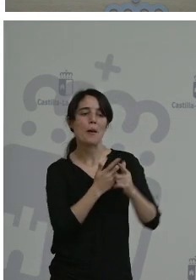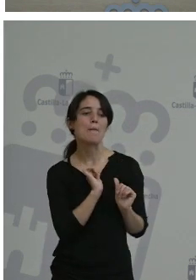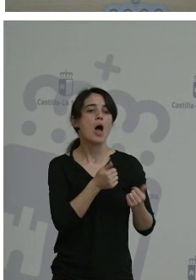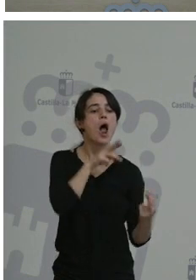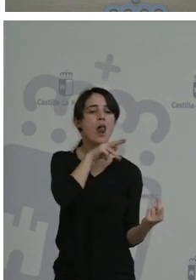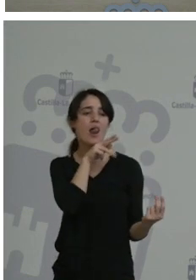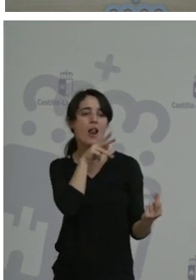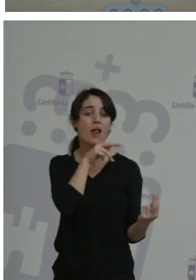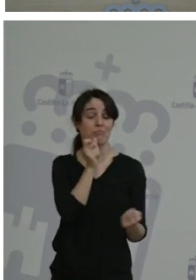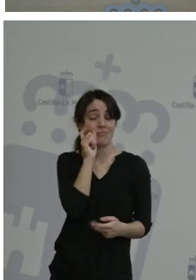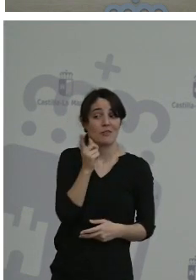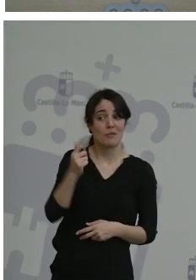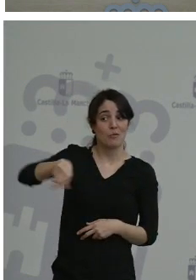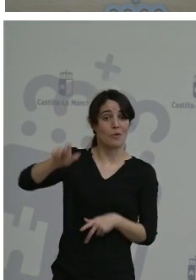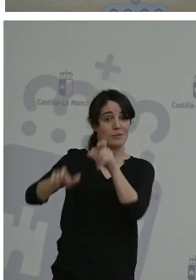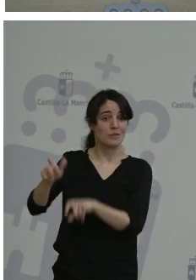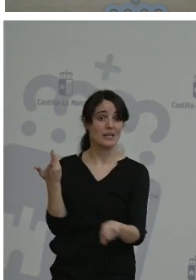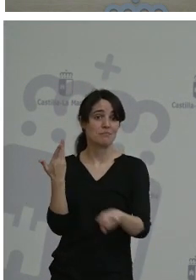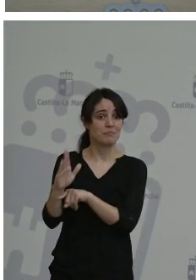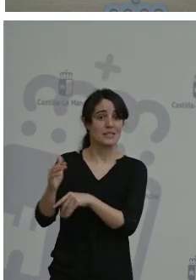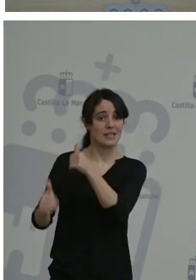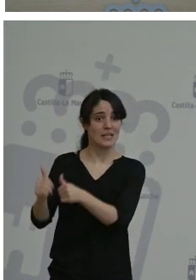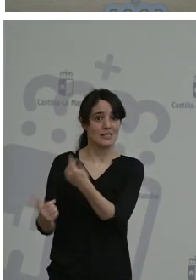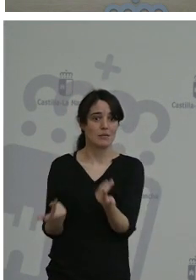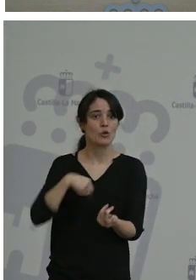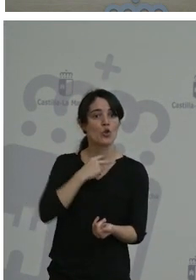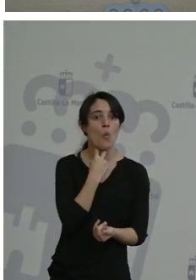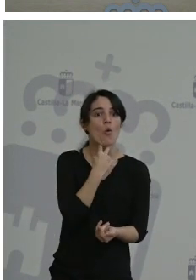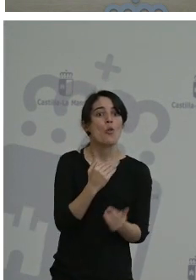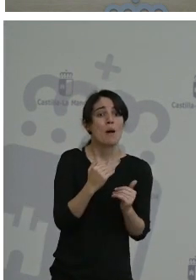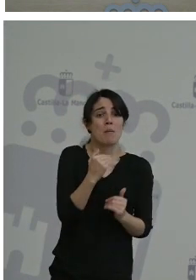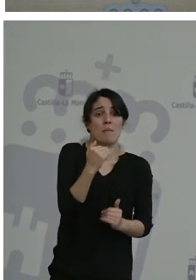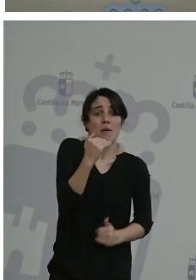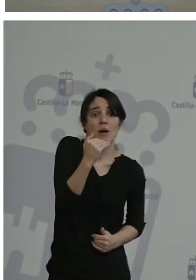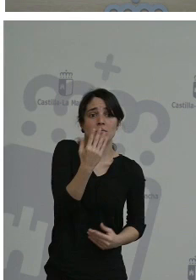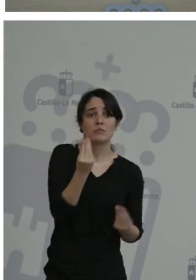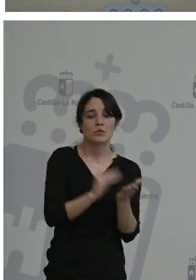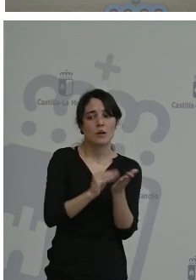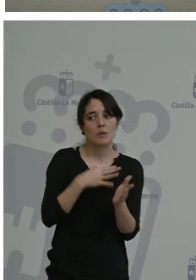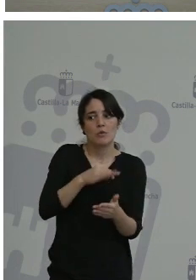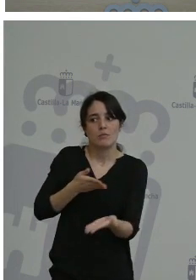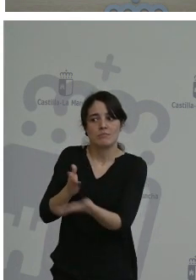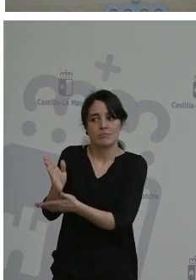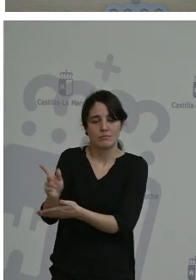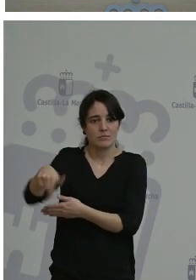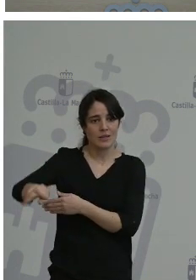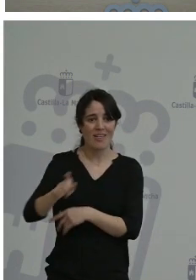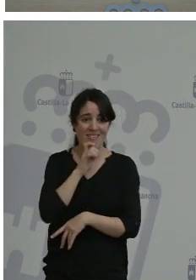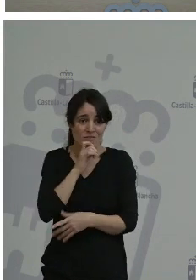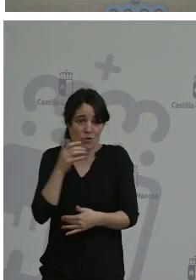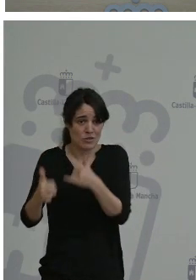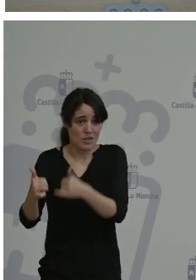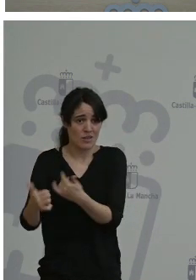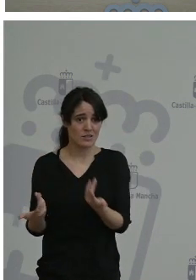cuenta de que hay unos opositores que están realizando el examen y empezamos a subir los zonas de voz y podemos incluso a veces hasta dificultar la realización. Entonces, sí que es